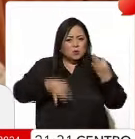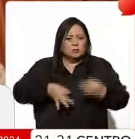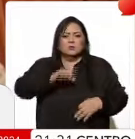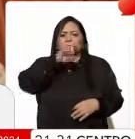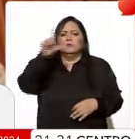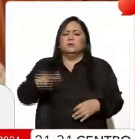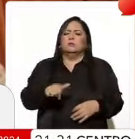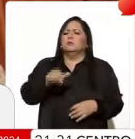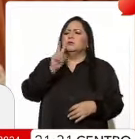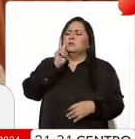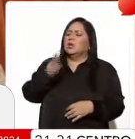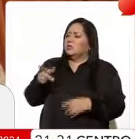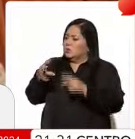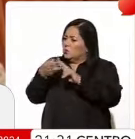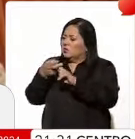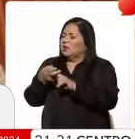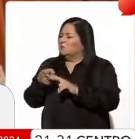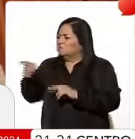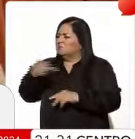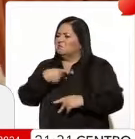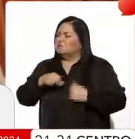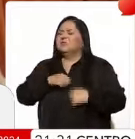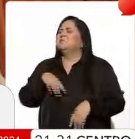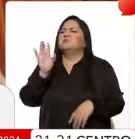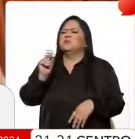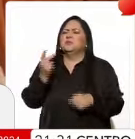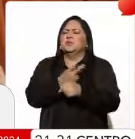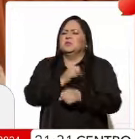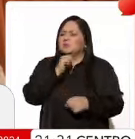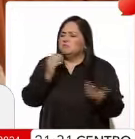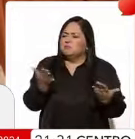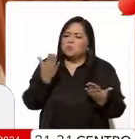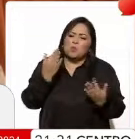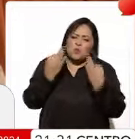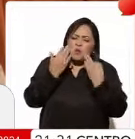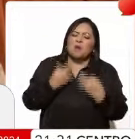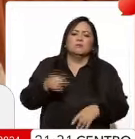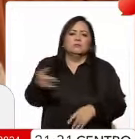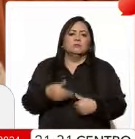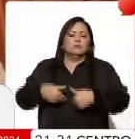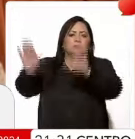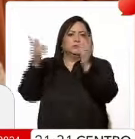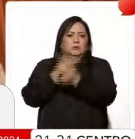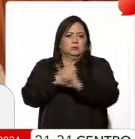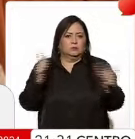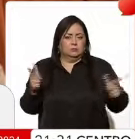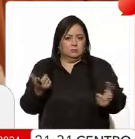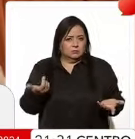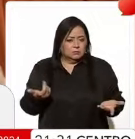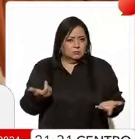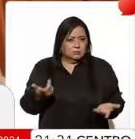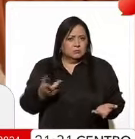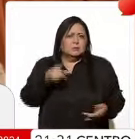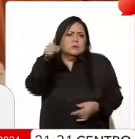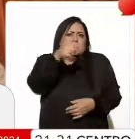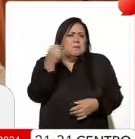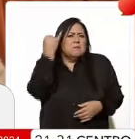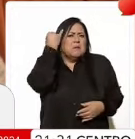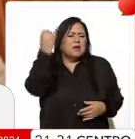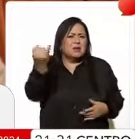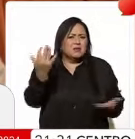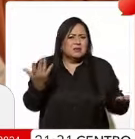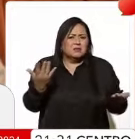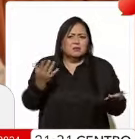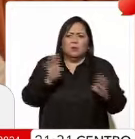terminaban absolviendo al secuestrador diciendo que en cualquier momento el secuestrado se pudo haber evadido del secuestro. Imagínate,